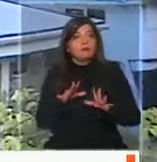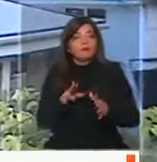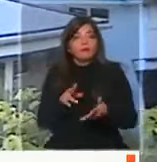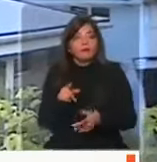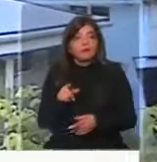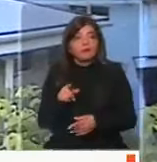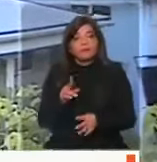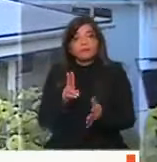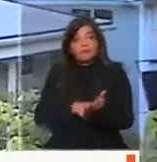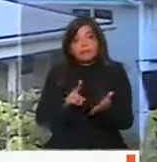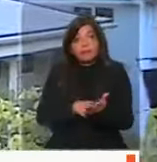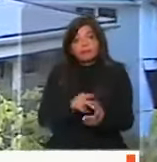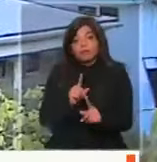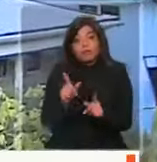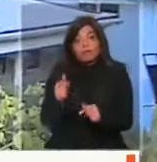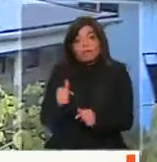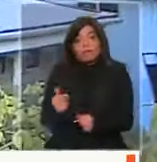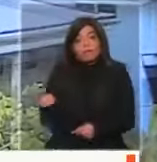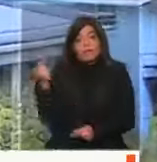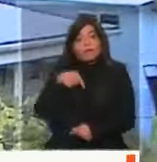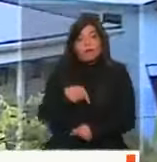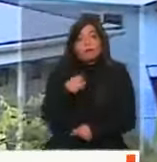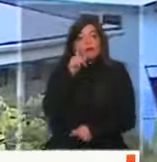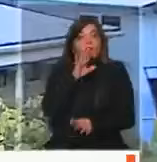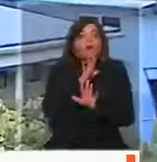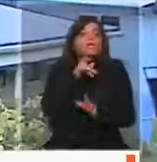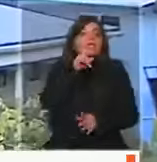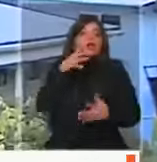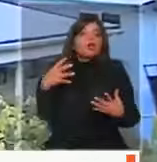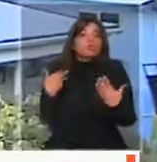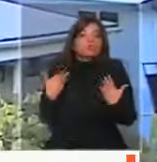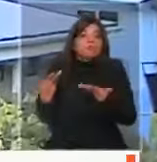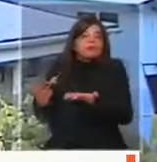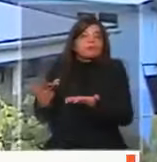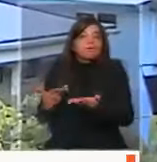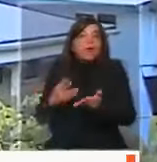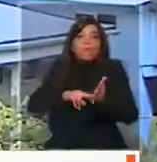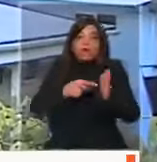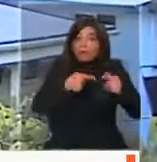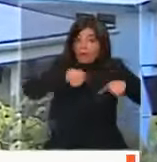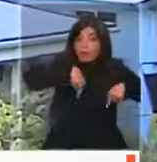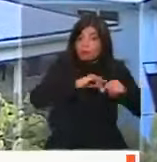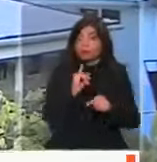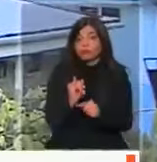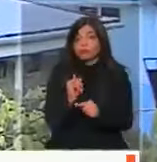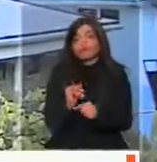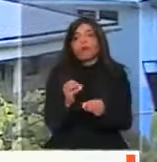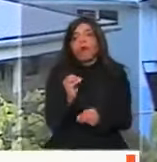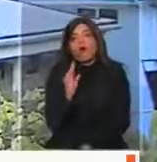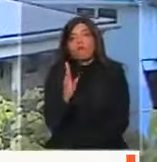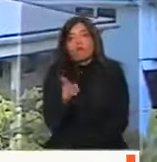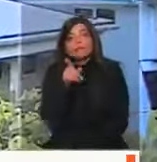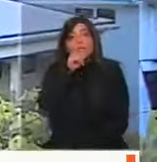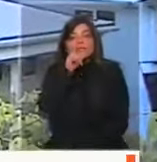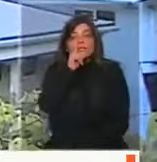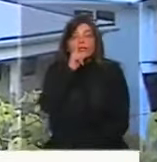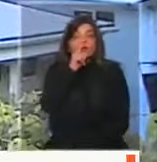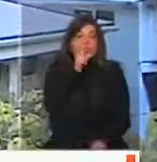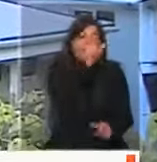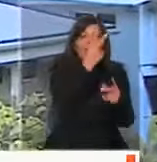debería estar acá. Lamentablemente no hay nadie que lo reciba. Que lo que se genera para nosotros genera un problema, porque obviamente tenemos que tener a la víctima y al victimario